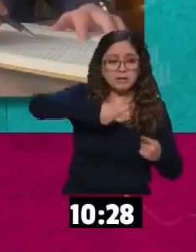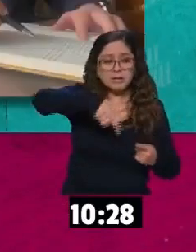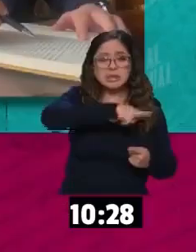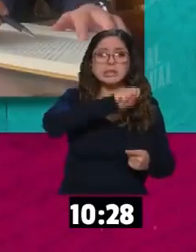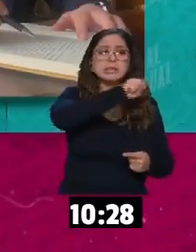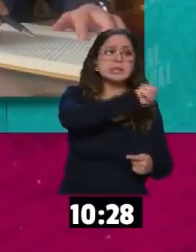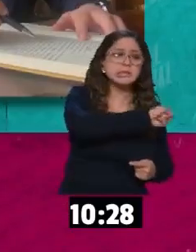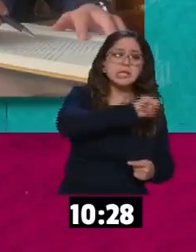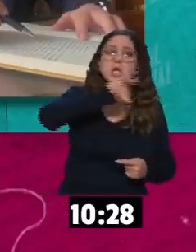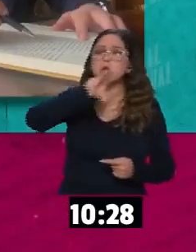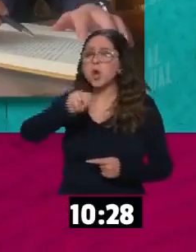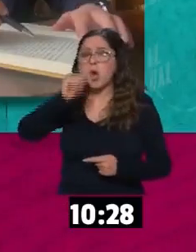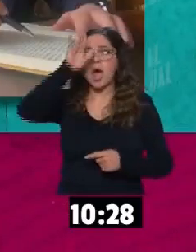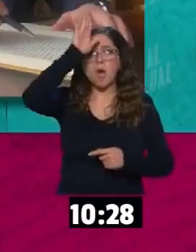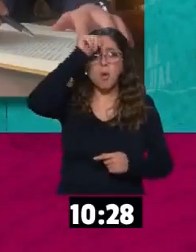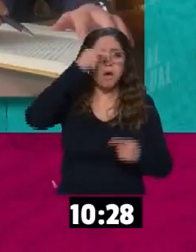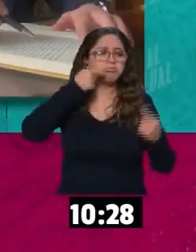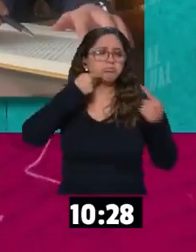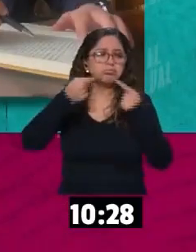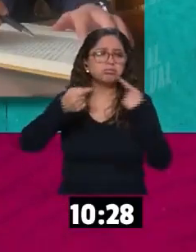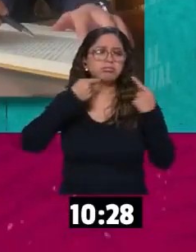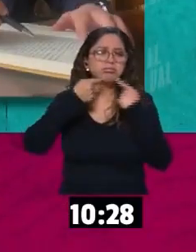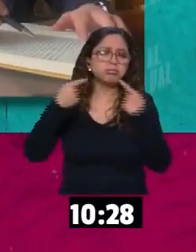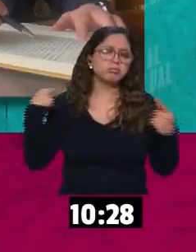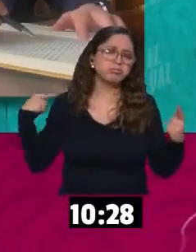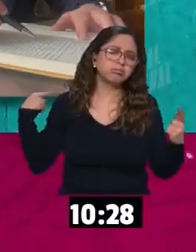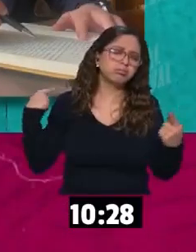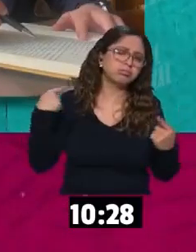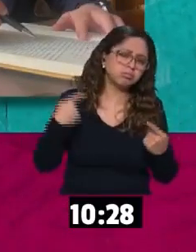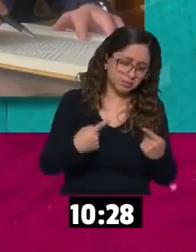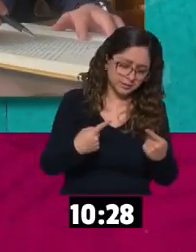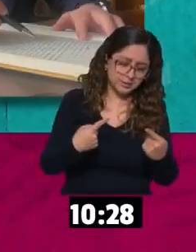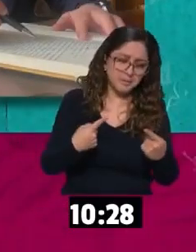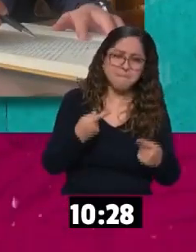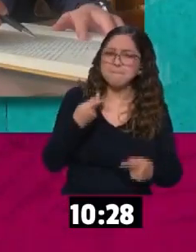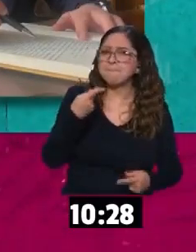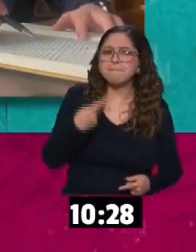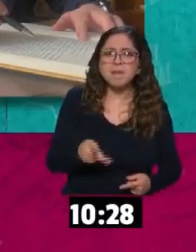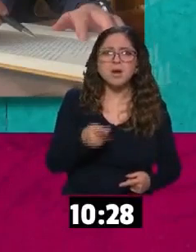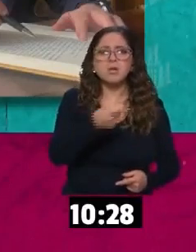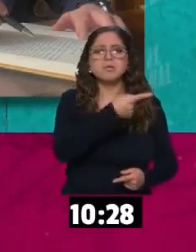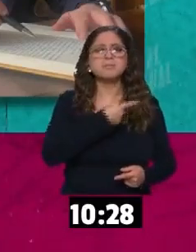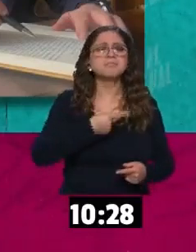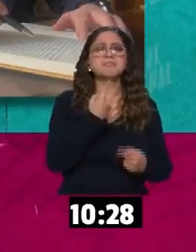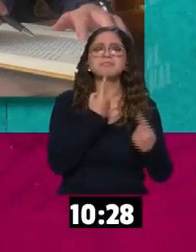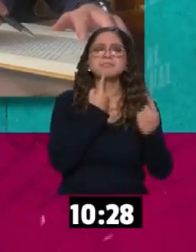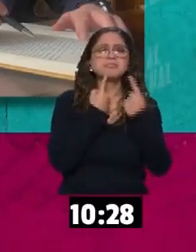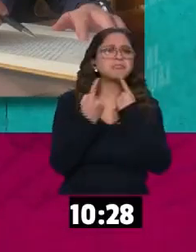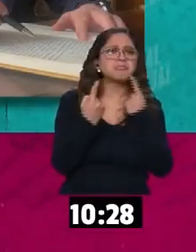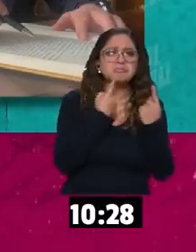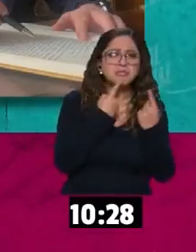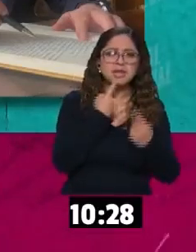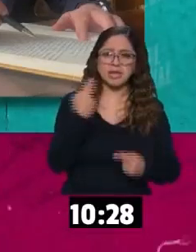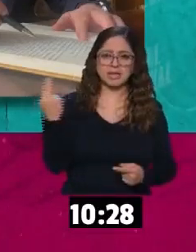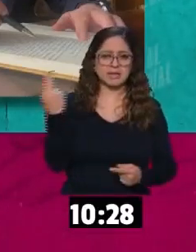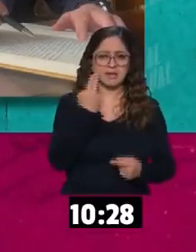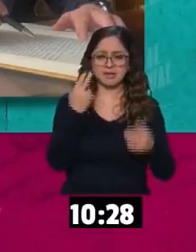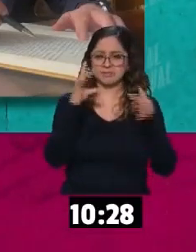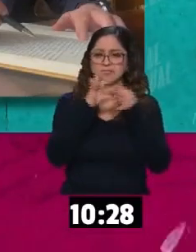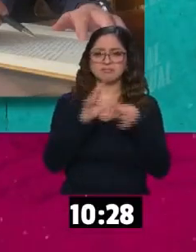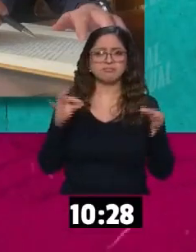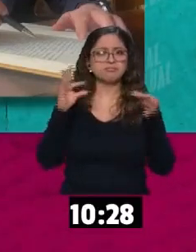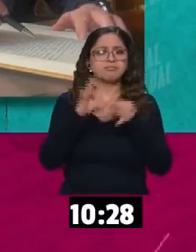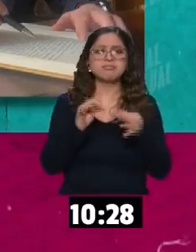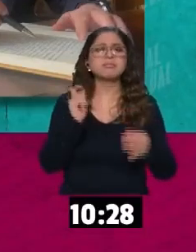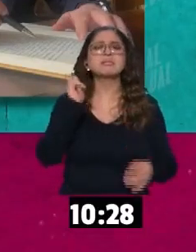Pero sin embargo, la discusión fue en términos generales superficial y parcial. Al decir superficial es